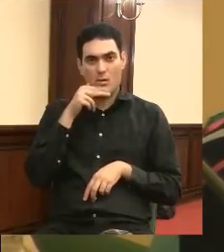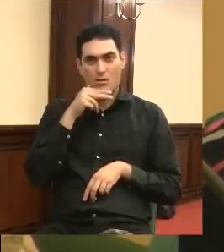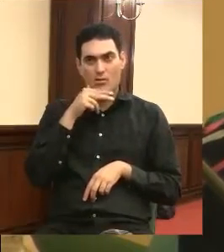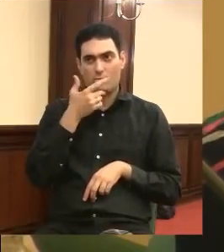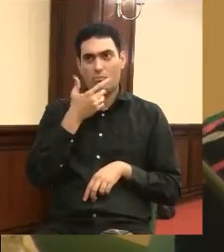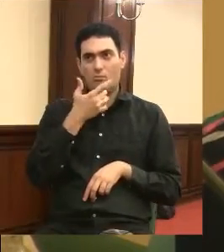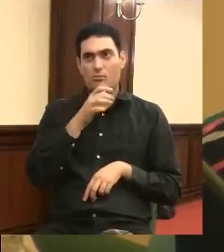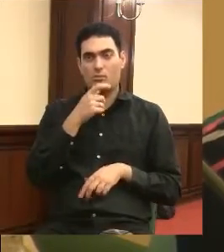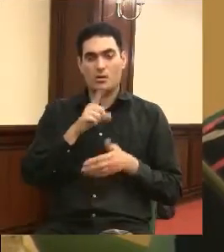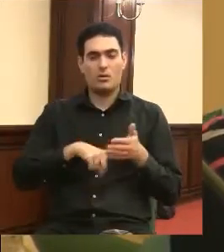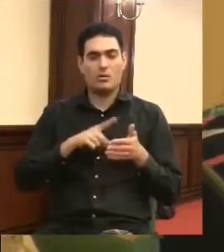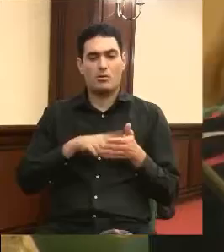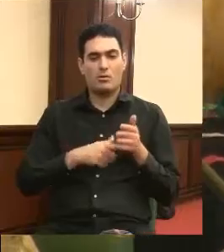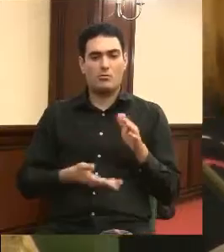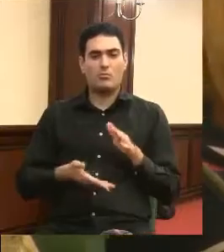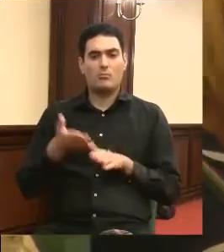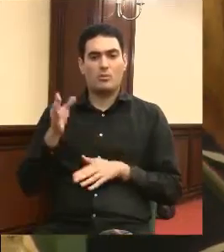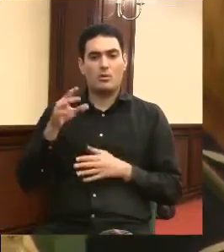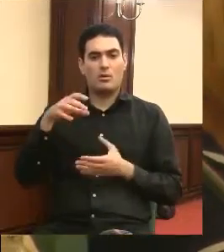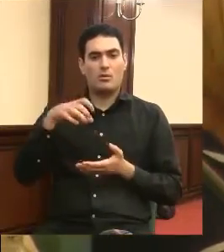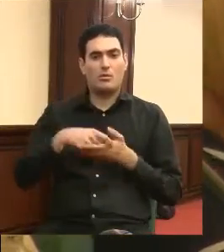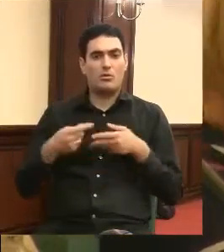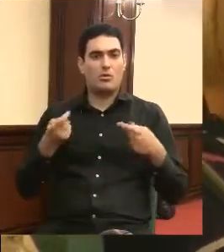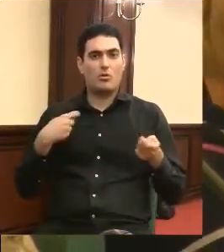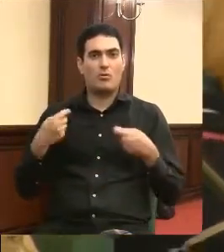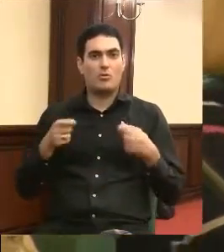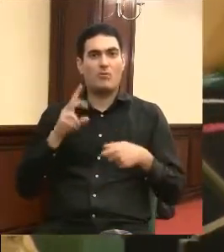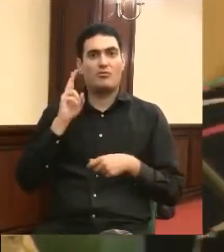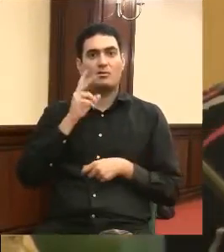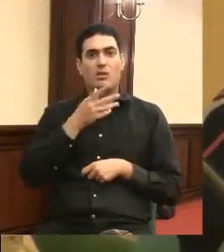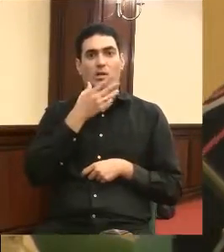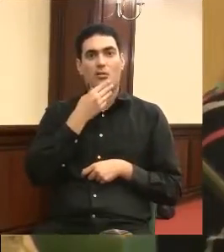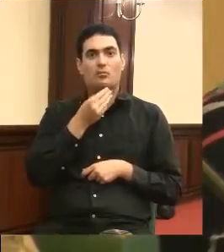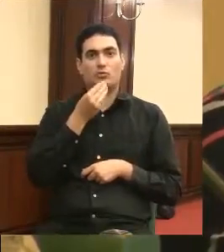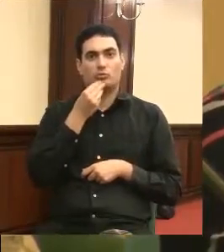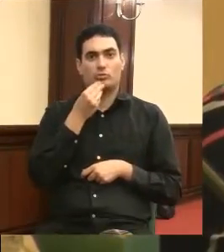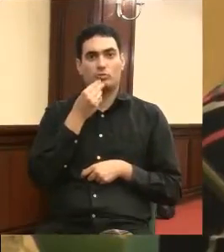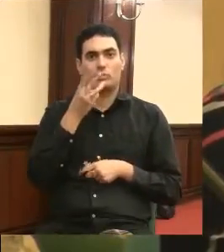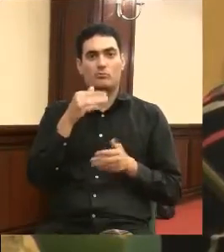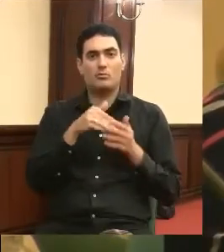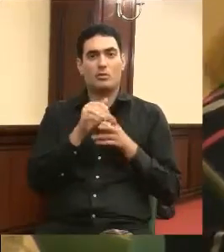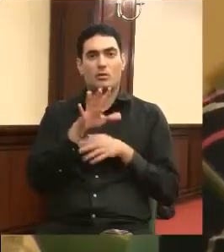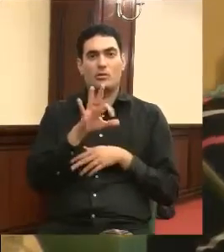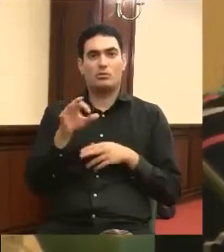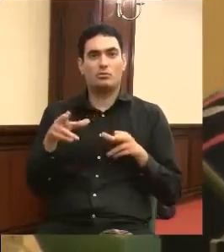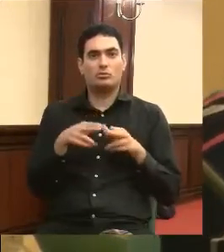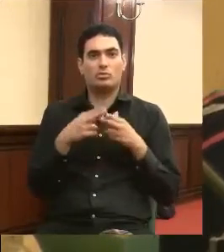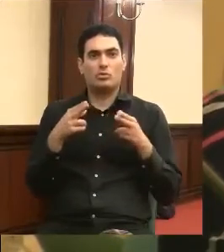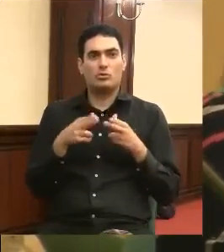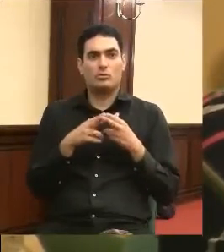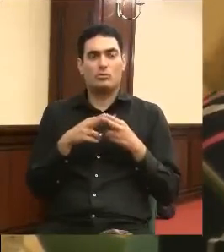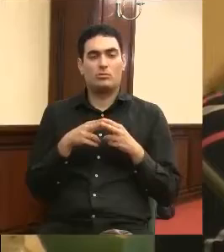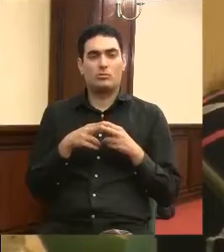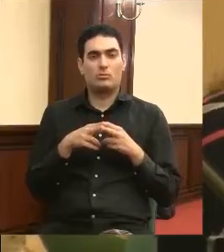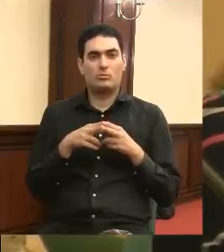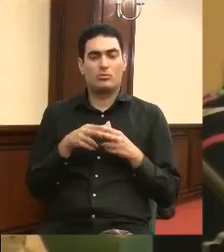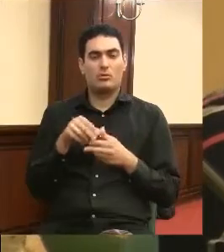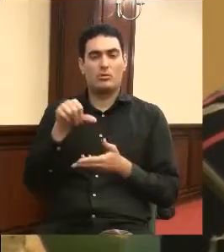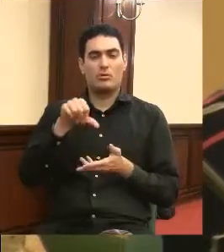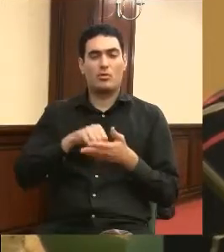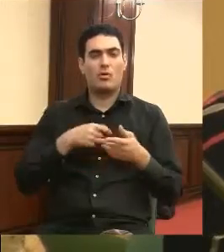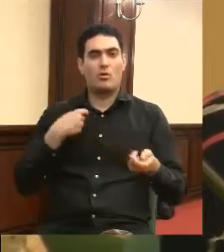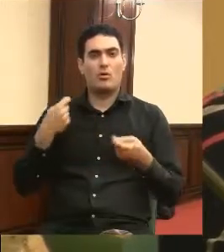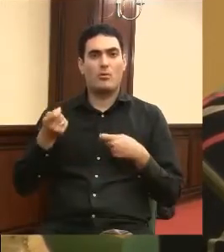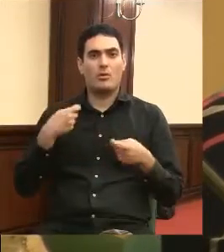cierres del pasado año, Alicante, alegando la subida del alquiler que pagaban en el centro comercial Vista Hermosa, más de